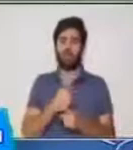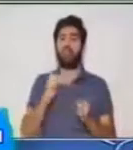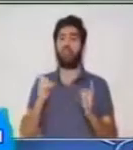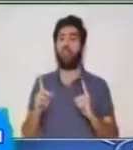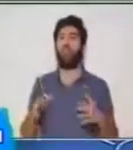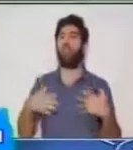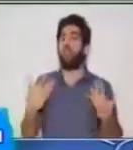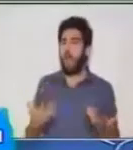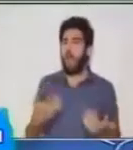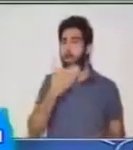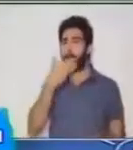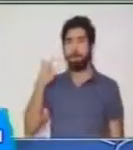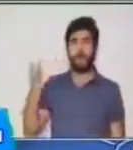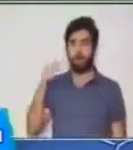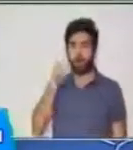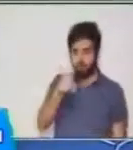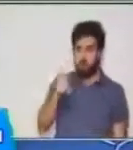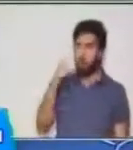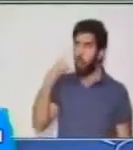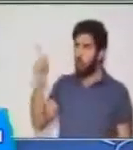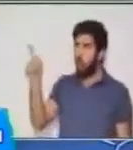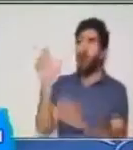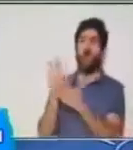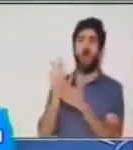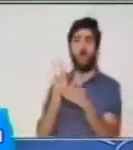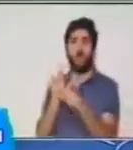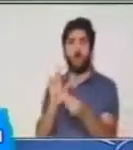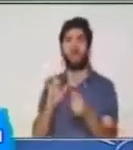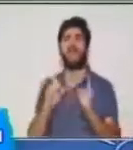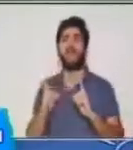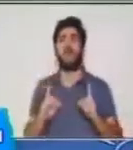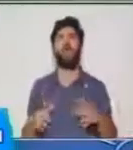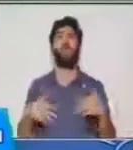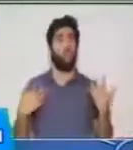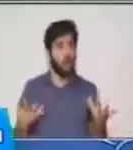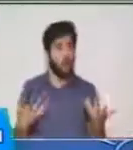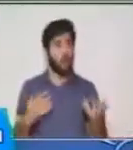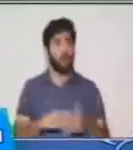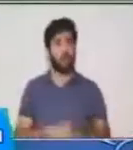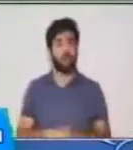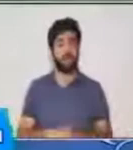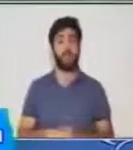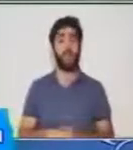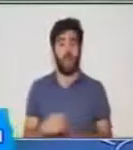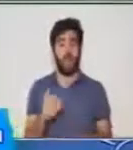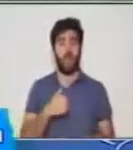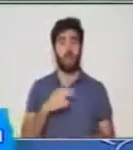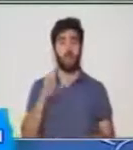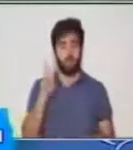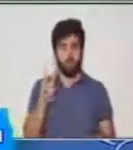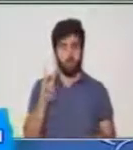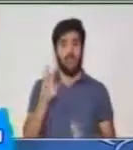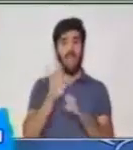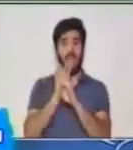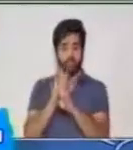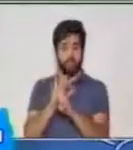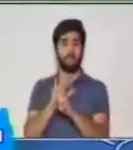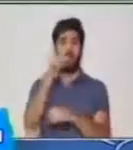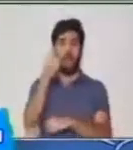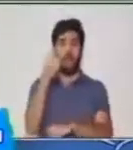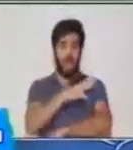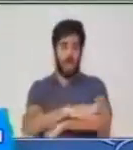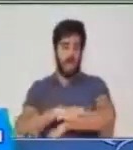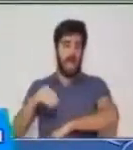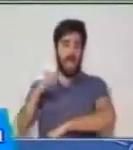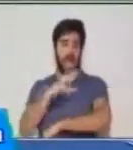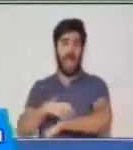de ellos es el que tú debes imitar cuando escuchas? Muy bien, tenemos dos ejemplos, tenemos al búho y tenemos al gato. Y si